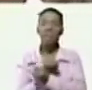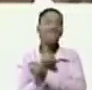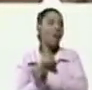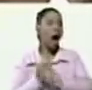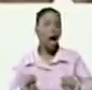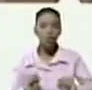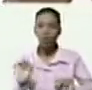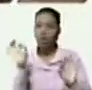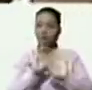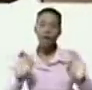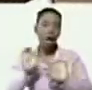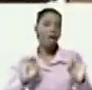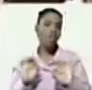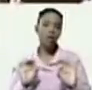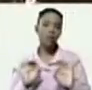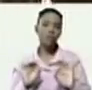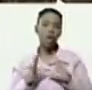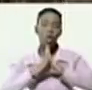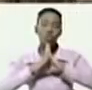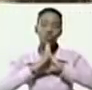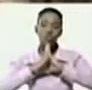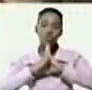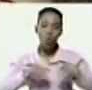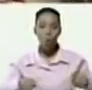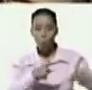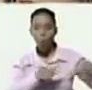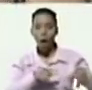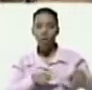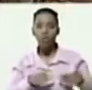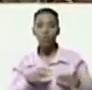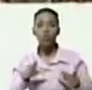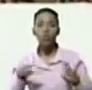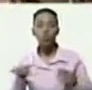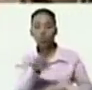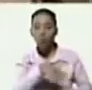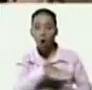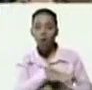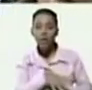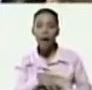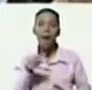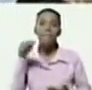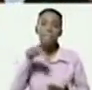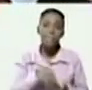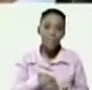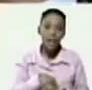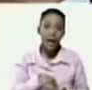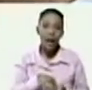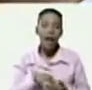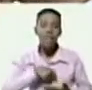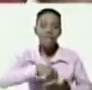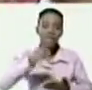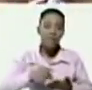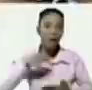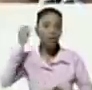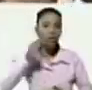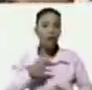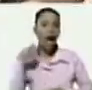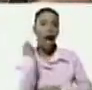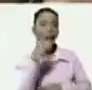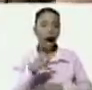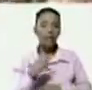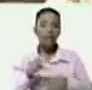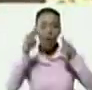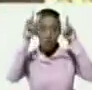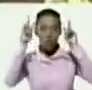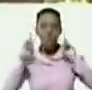José de Sucre. Todo lugar, todo sitio donde tenga el pie, la firma de Antonio José de Sucre, está la